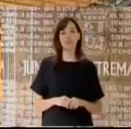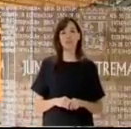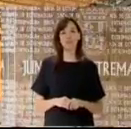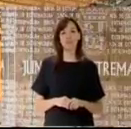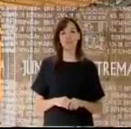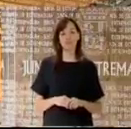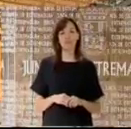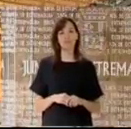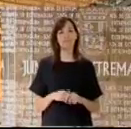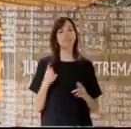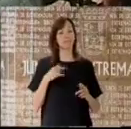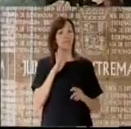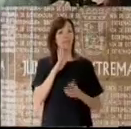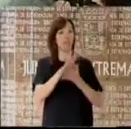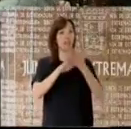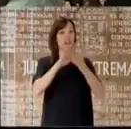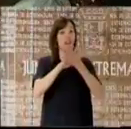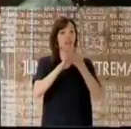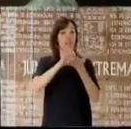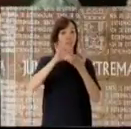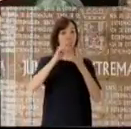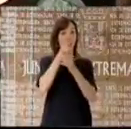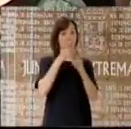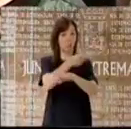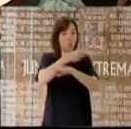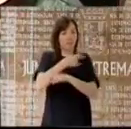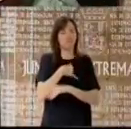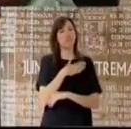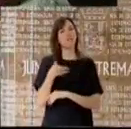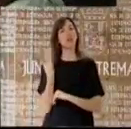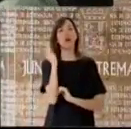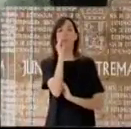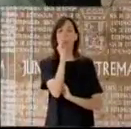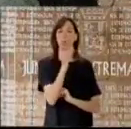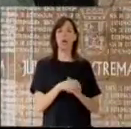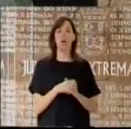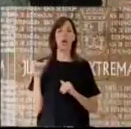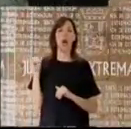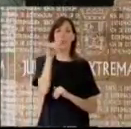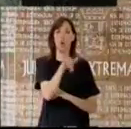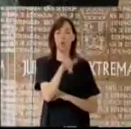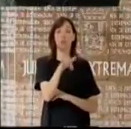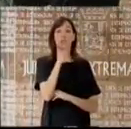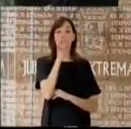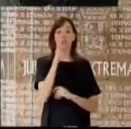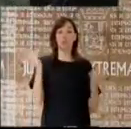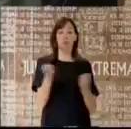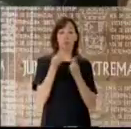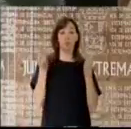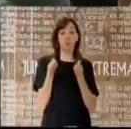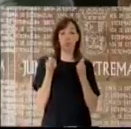Sí, pues precisamente hablando de obligaciones de servicio público, le quería preguntar por la del avión, ya que se anunció